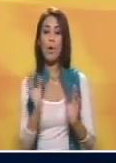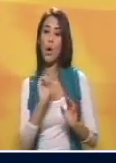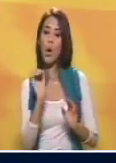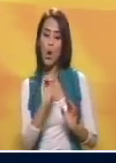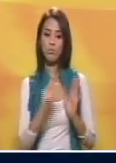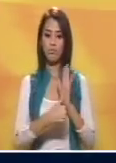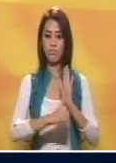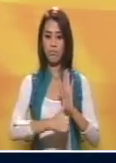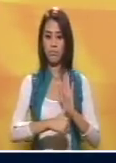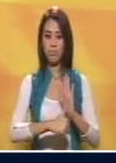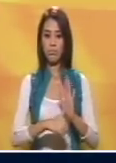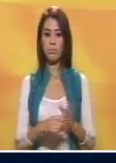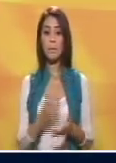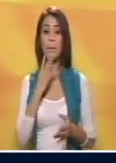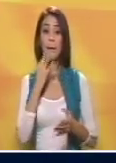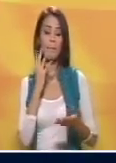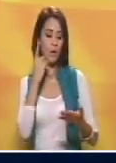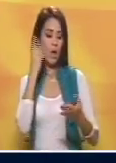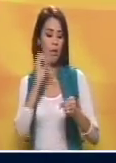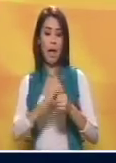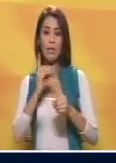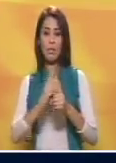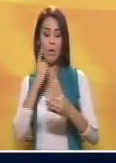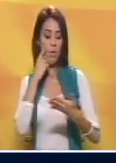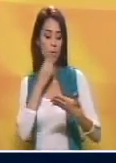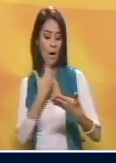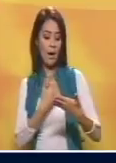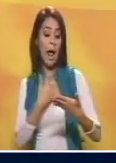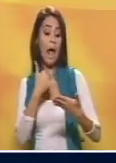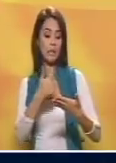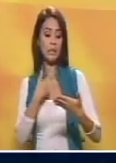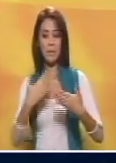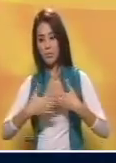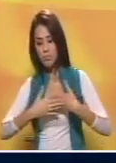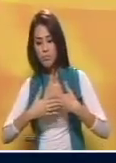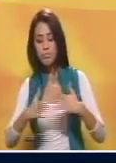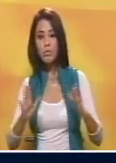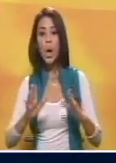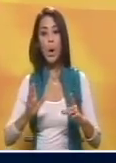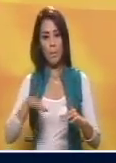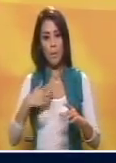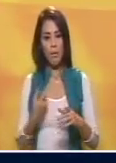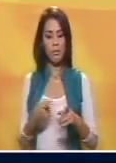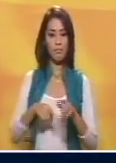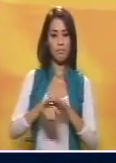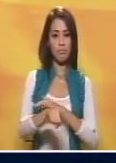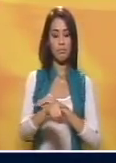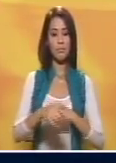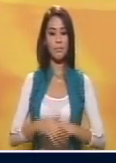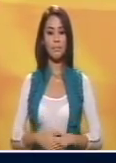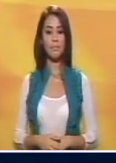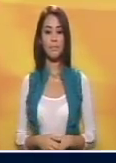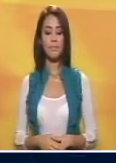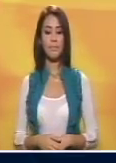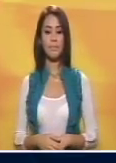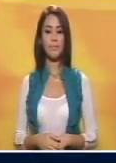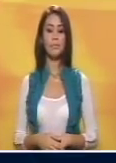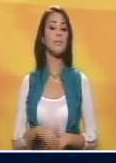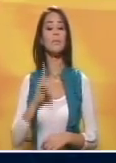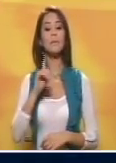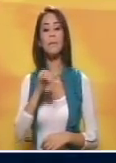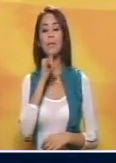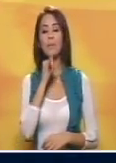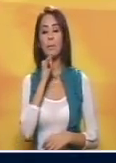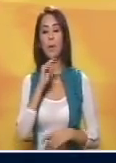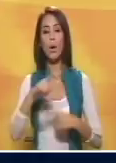un lector, y si es correcta la información, se le va a abrir esa puerta y va a poder continuar su tránsito. De igual forma, señaló